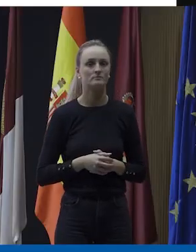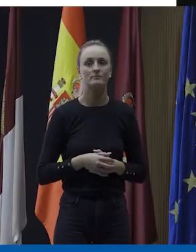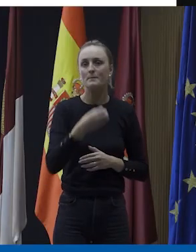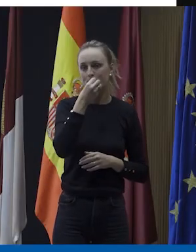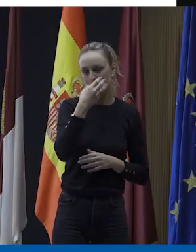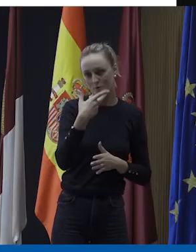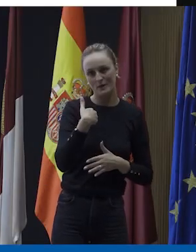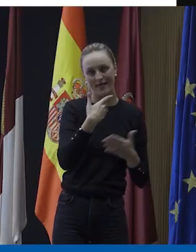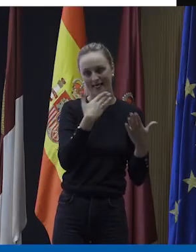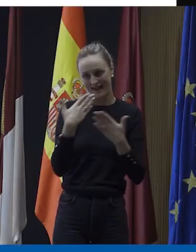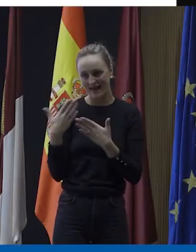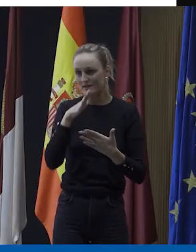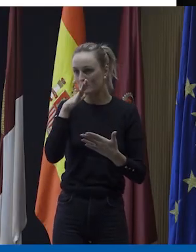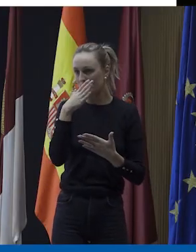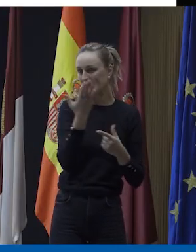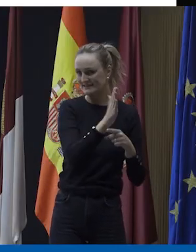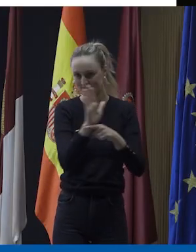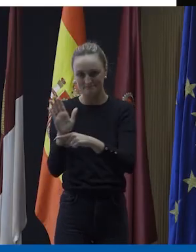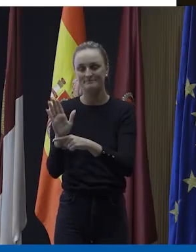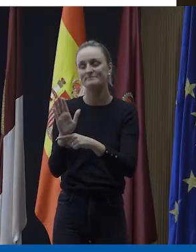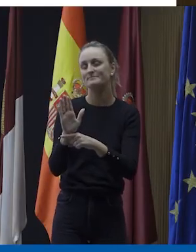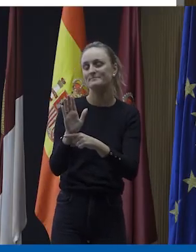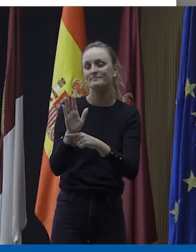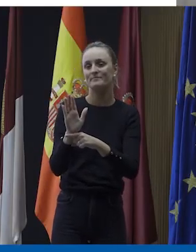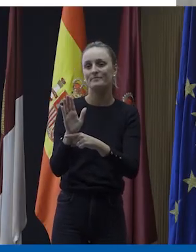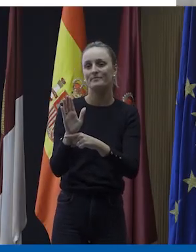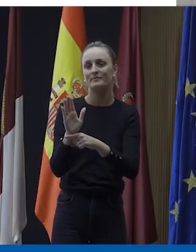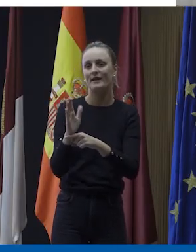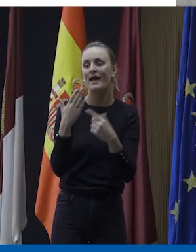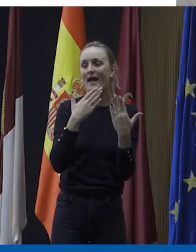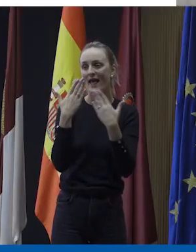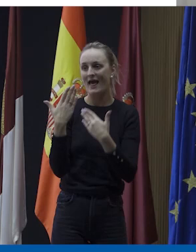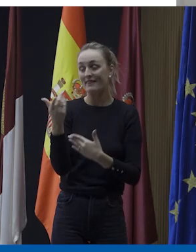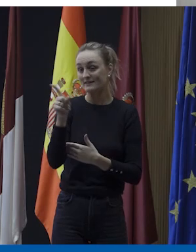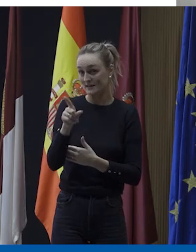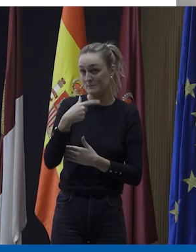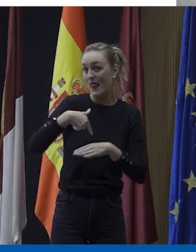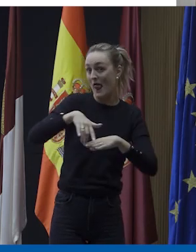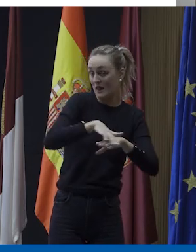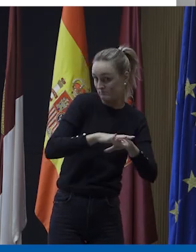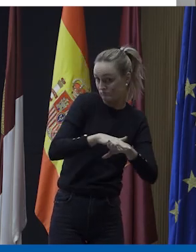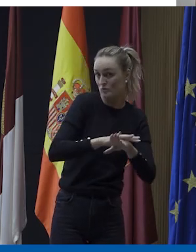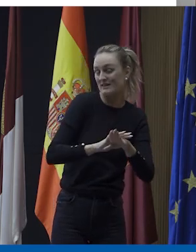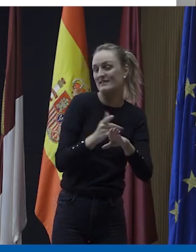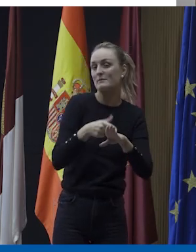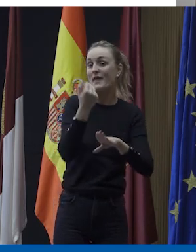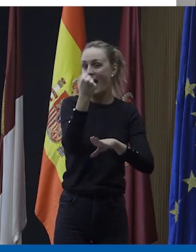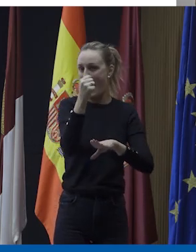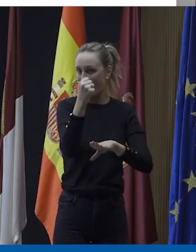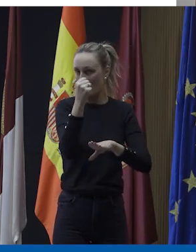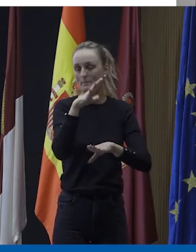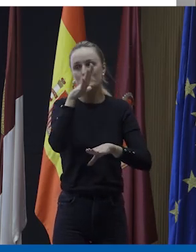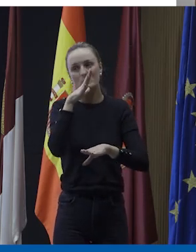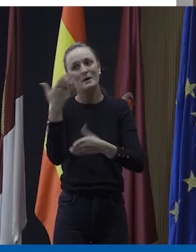Bueno, pues muchas gracias por la presentación y bueno, muchas gracias también a la Junta Directiva de ALUEX por